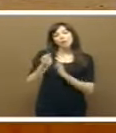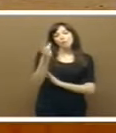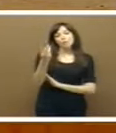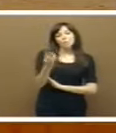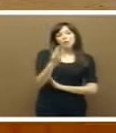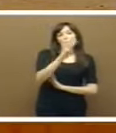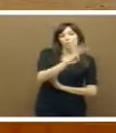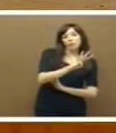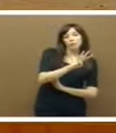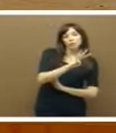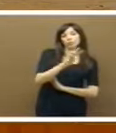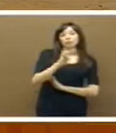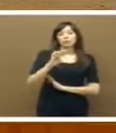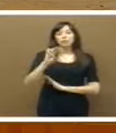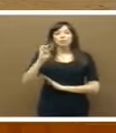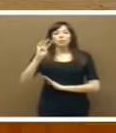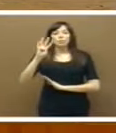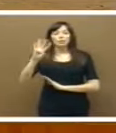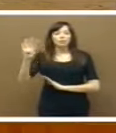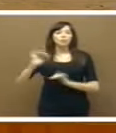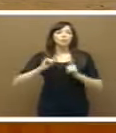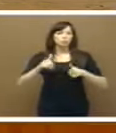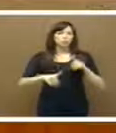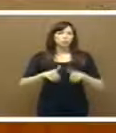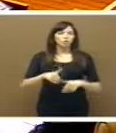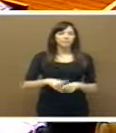y 44. Entramos en votación.